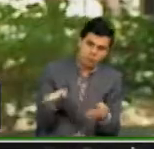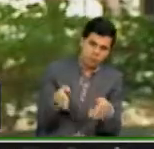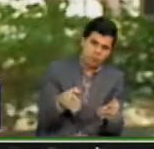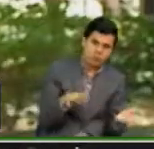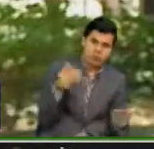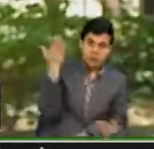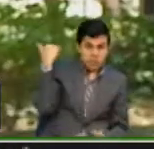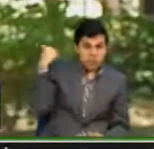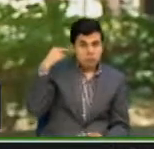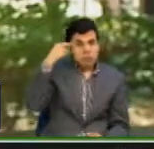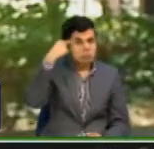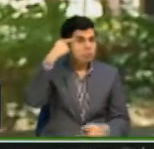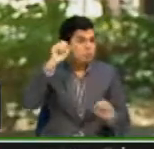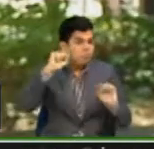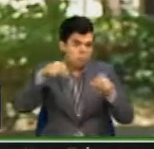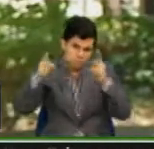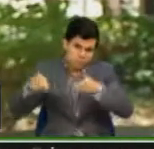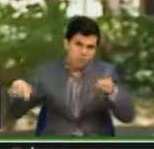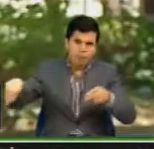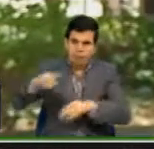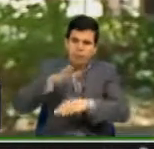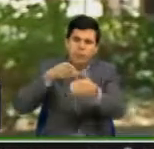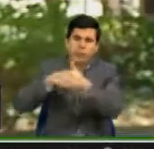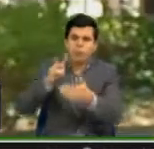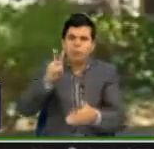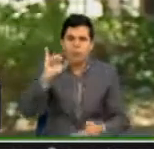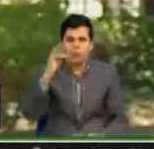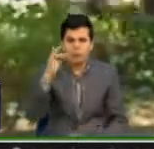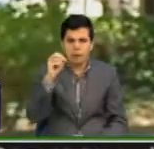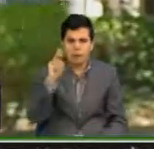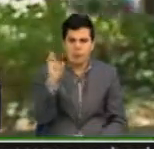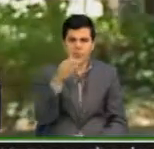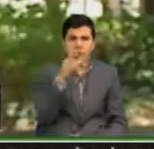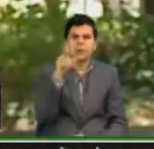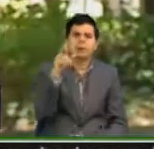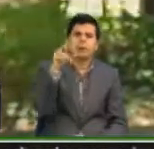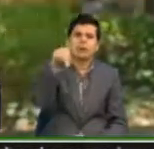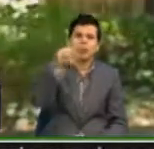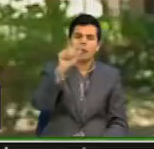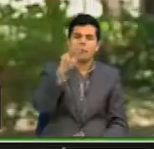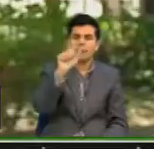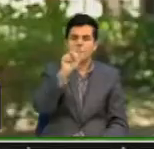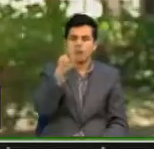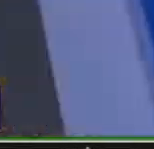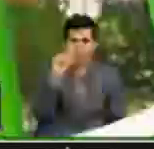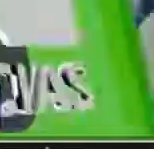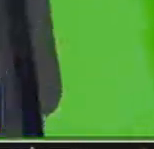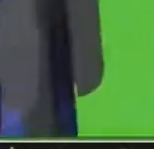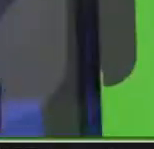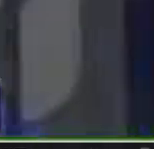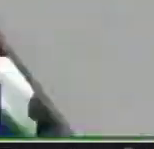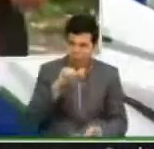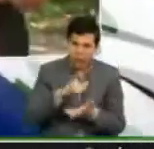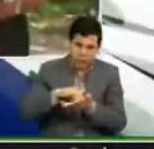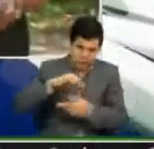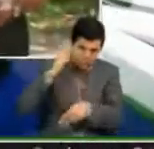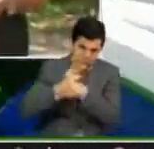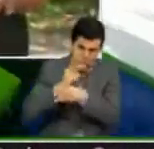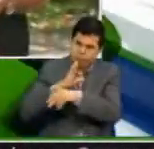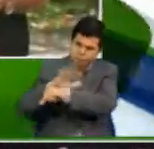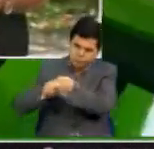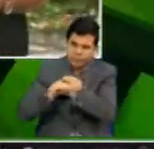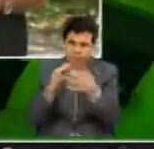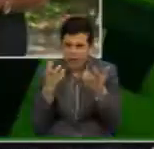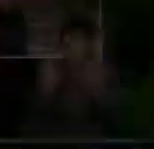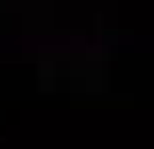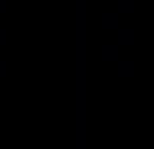próximas horas poder dar con el paradero de víctor ramón navarro alias negativos de la información que tenemos por el momento desde norte de santander sigan ustedes con más